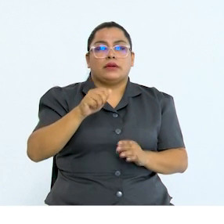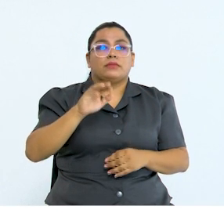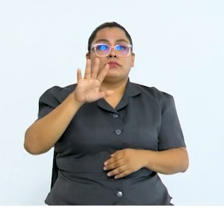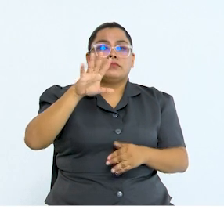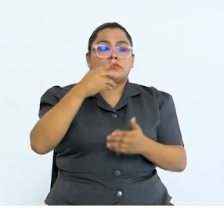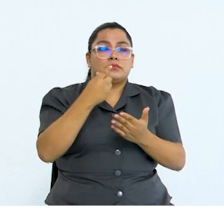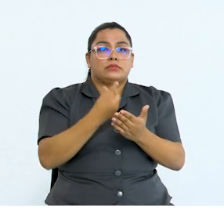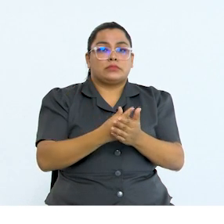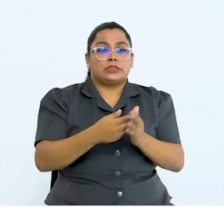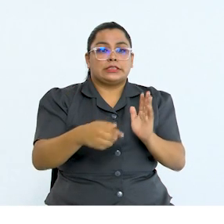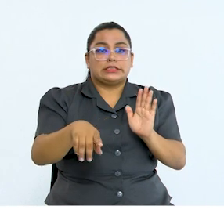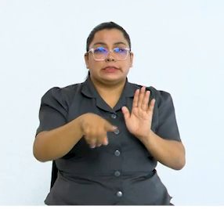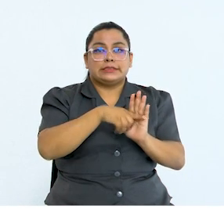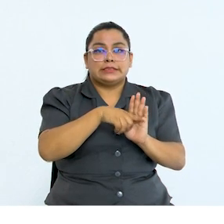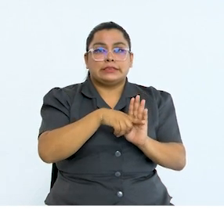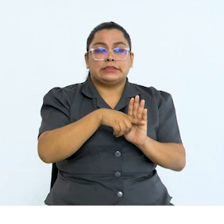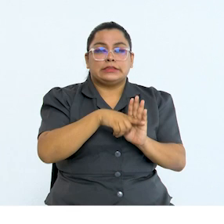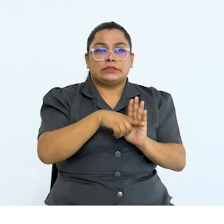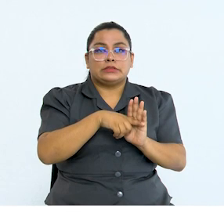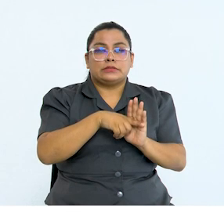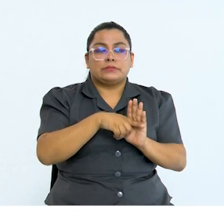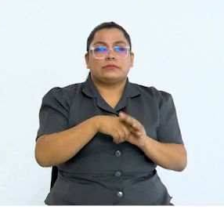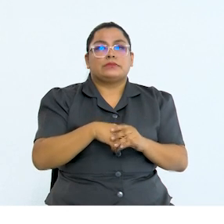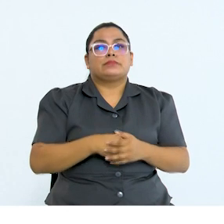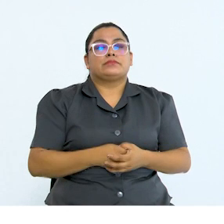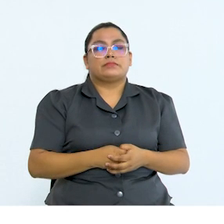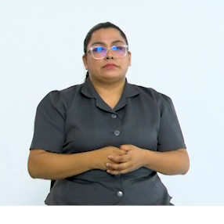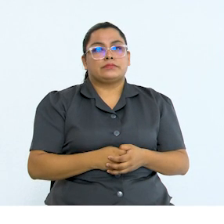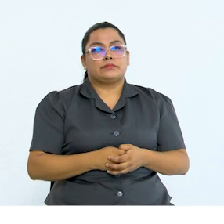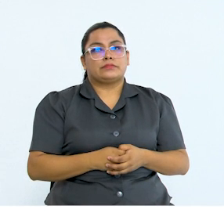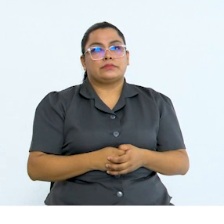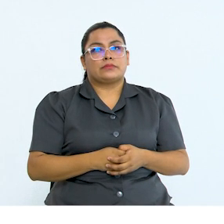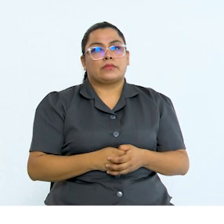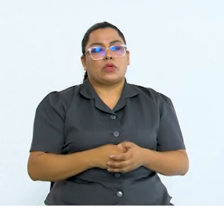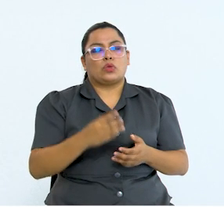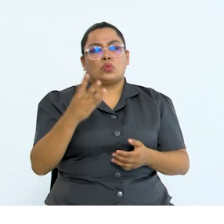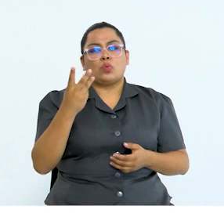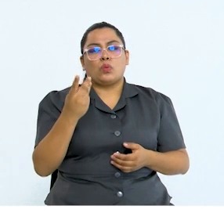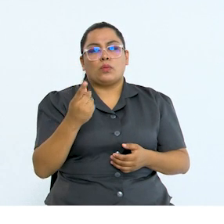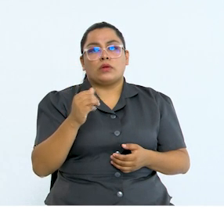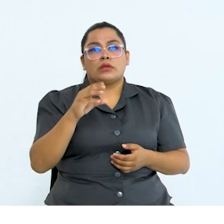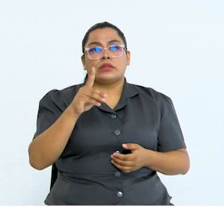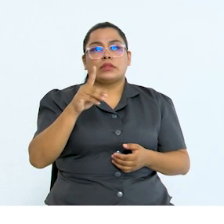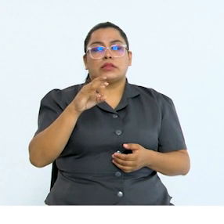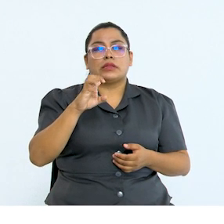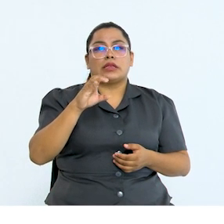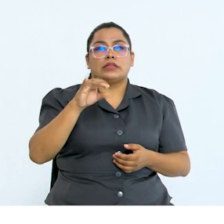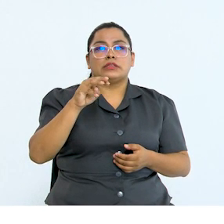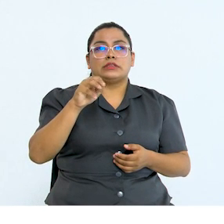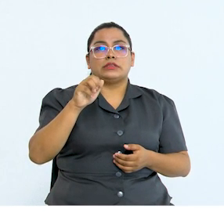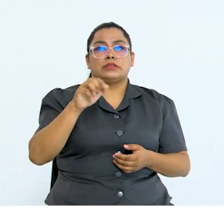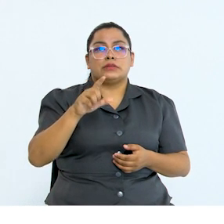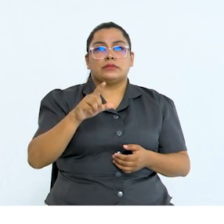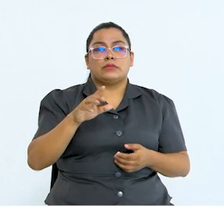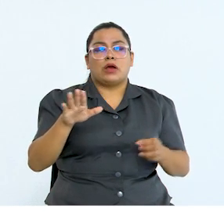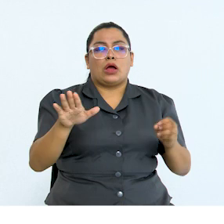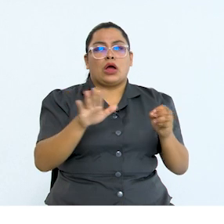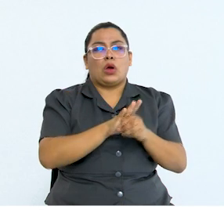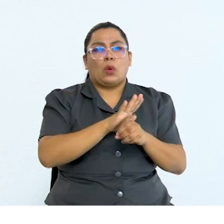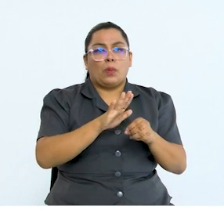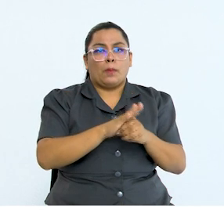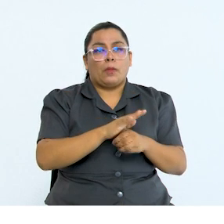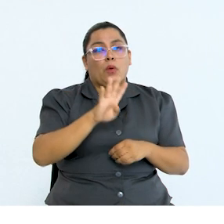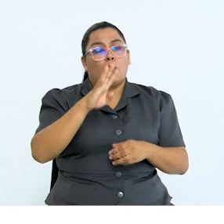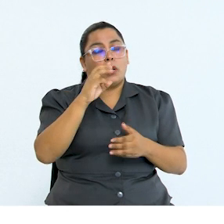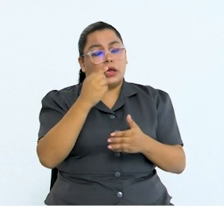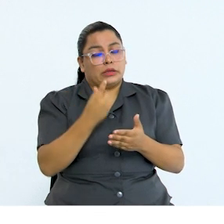quinto grado restas de fracciones heterogéneas y números mixtos. Con números decimales se realizan restas hasta las centésimas